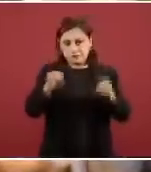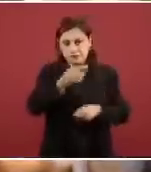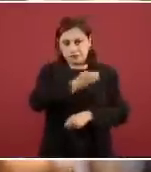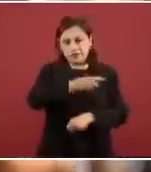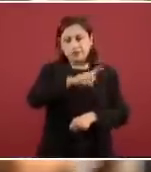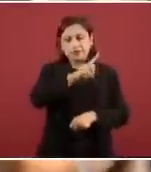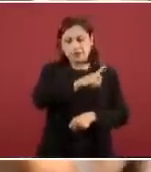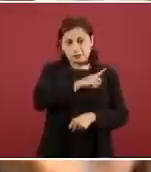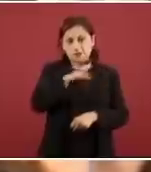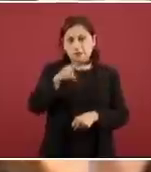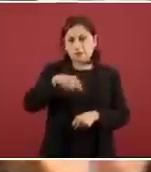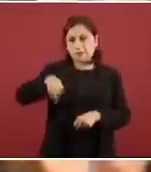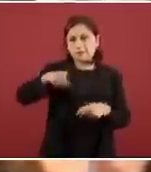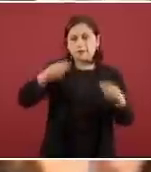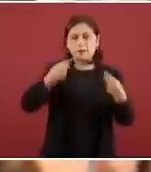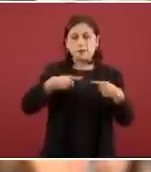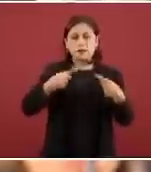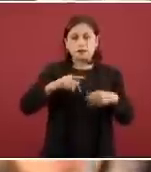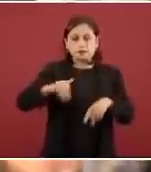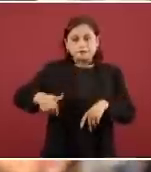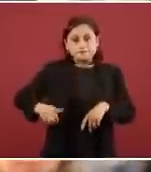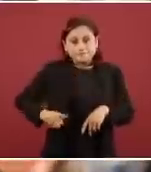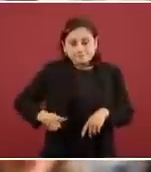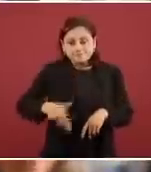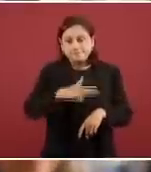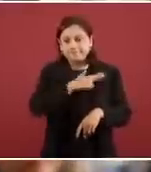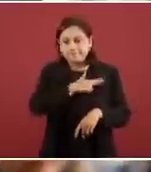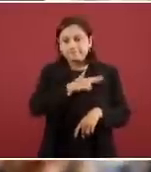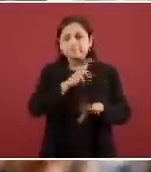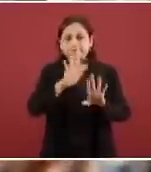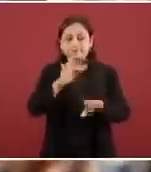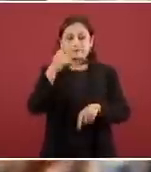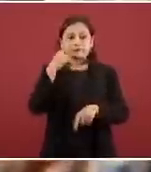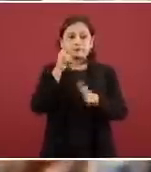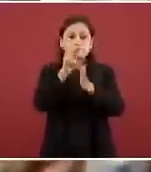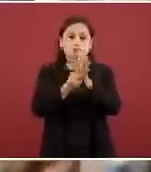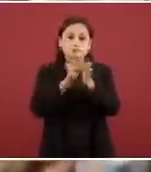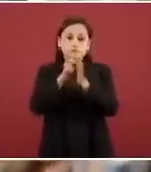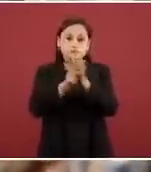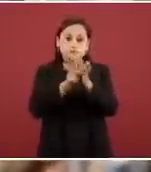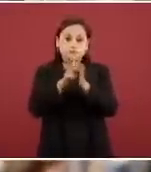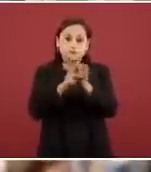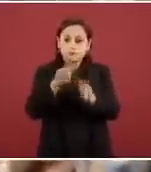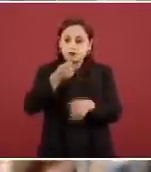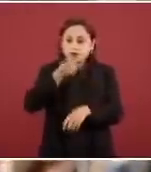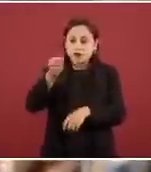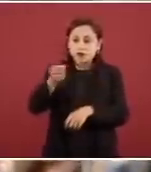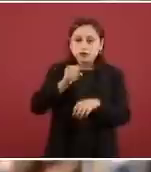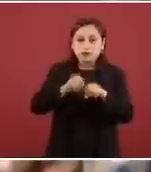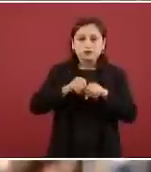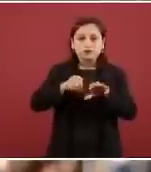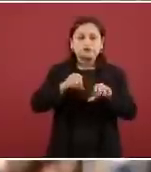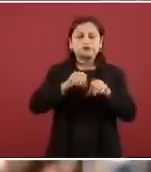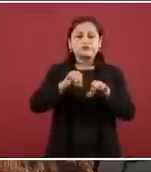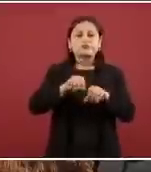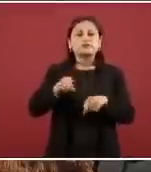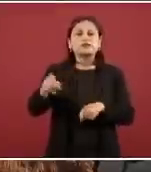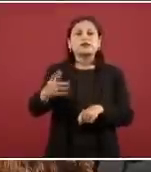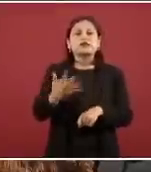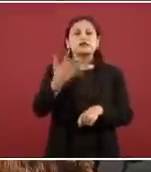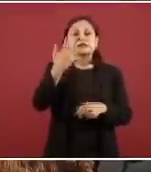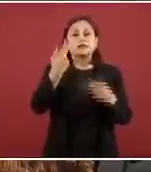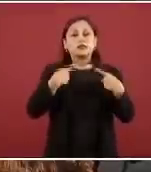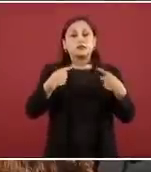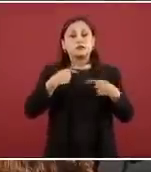En este reportaje, en esta serie de reportaje, tenemos 5 heridos que hemos sacado en los reportajes, 4 de